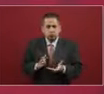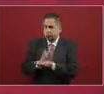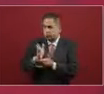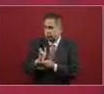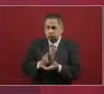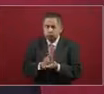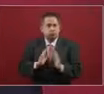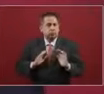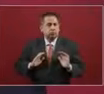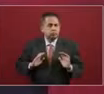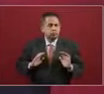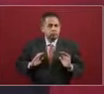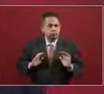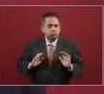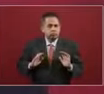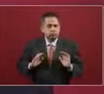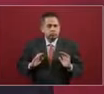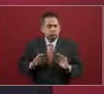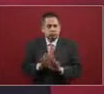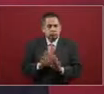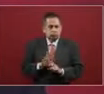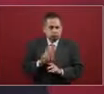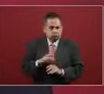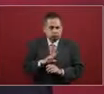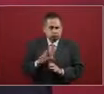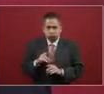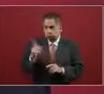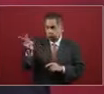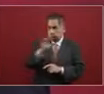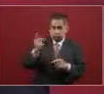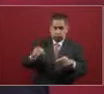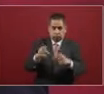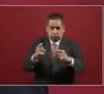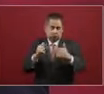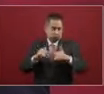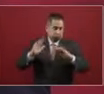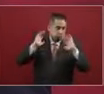meternos en esa